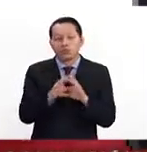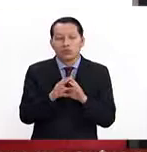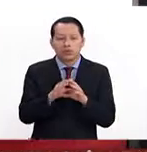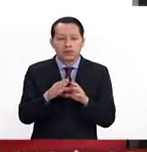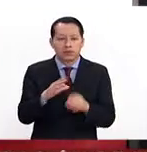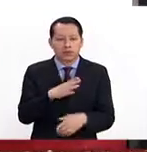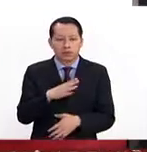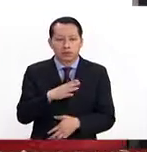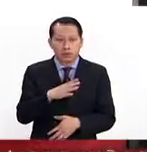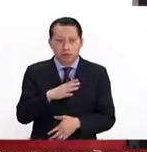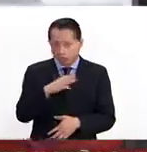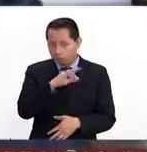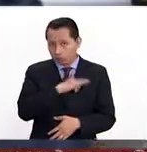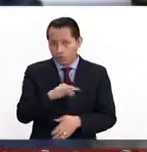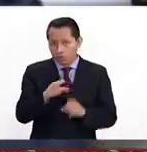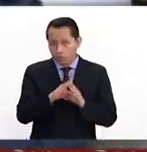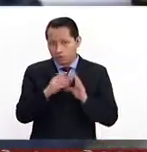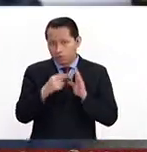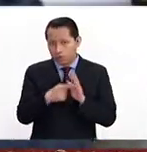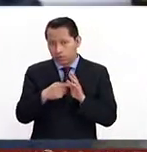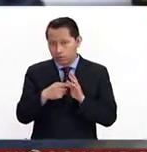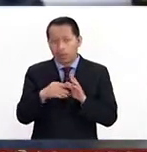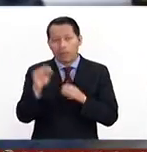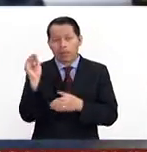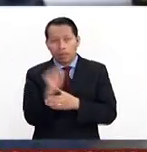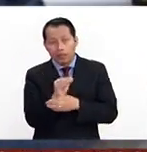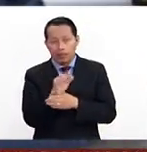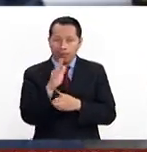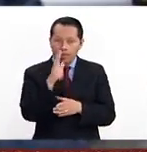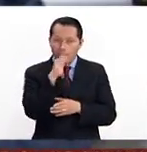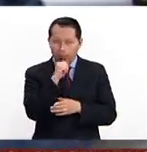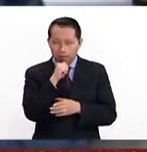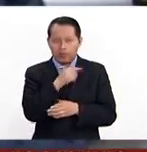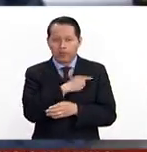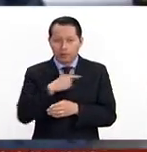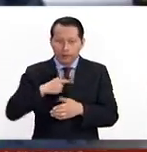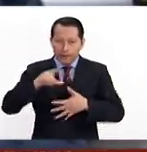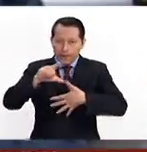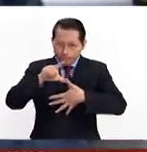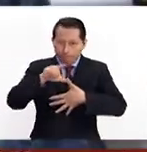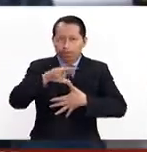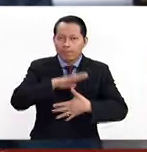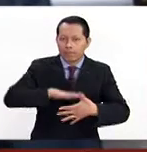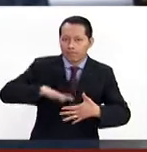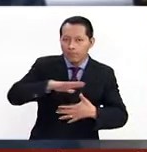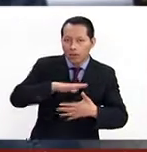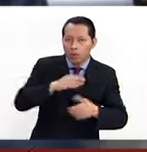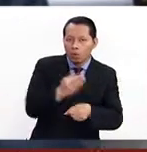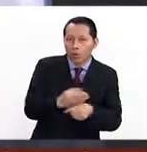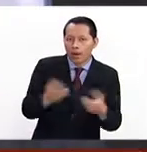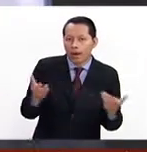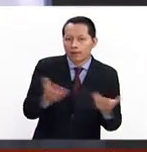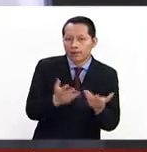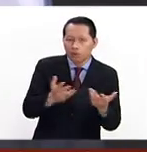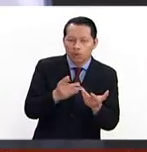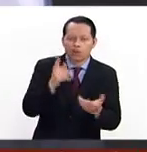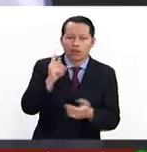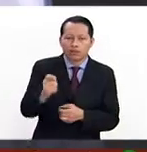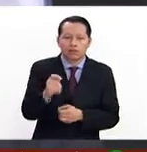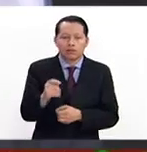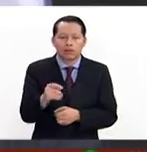puede dejar pasar esto por alto una vez más, y yo creo que América Latina lo que está haciendo ahora es